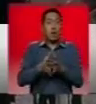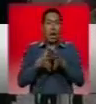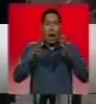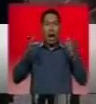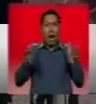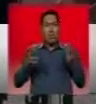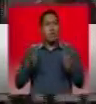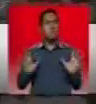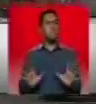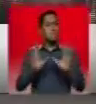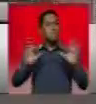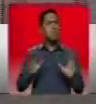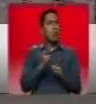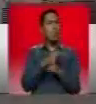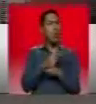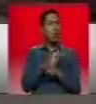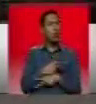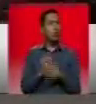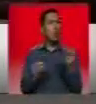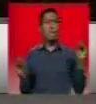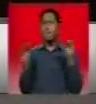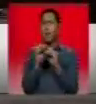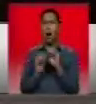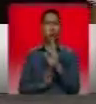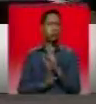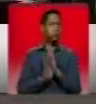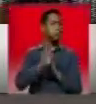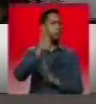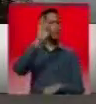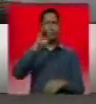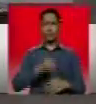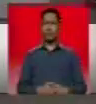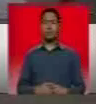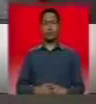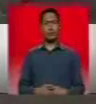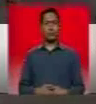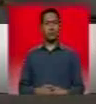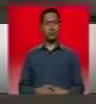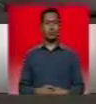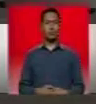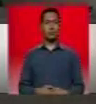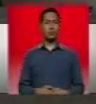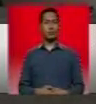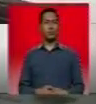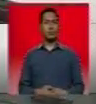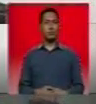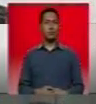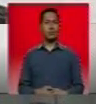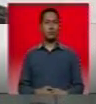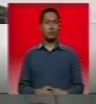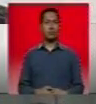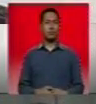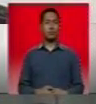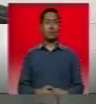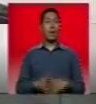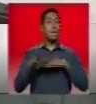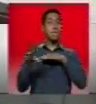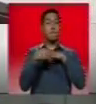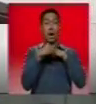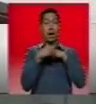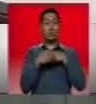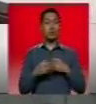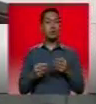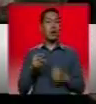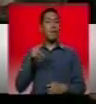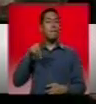1.7 millones de toneladas de carga de exportación y 143 mil toneladas de importación. Adicionalmente, Puerto